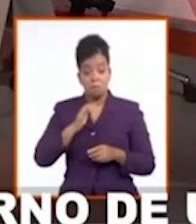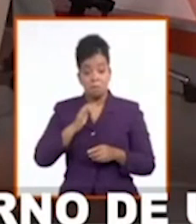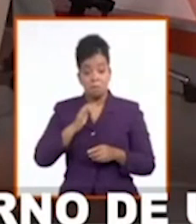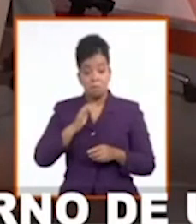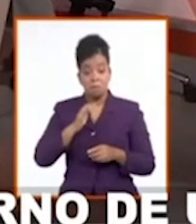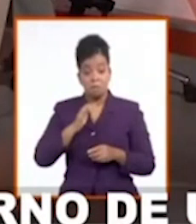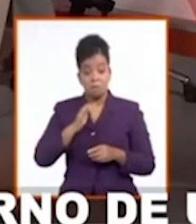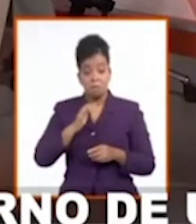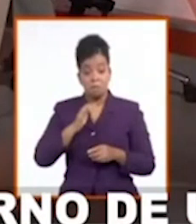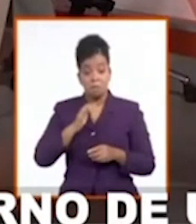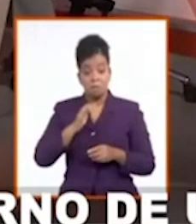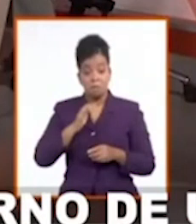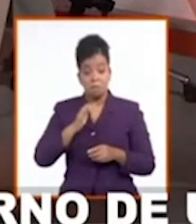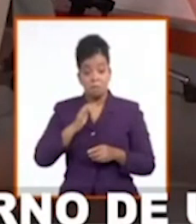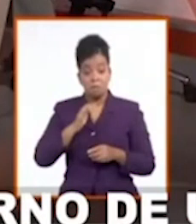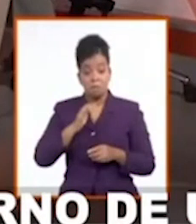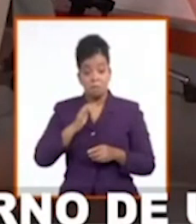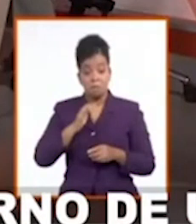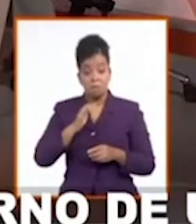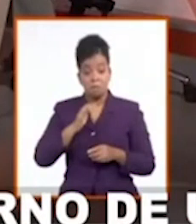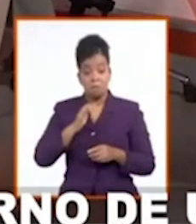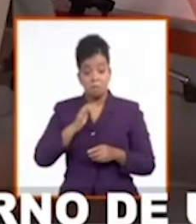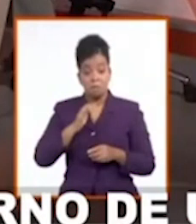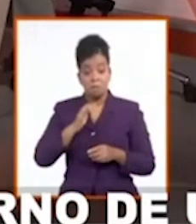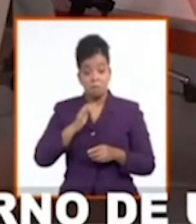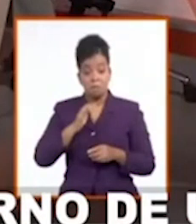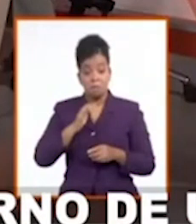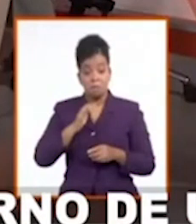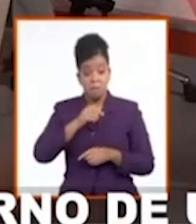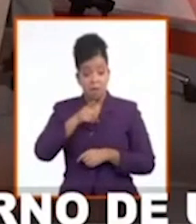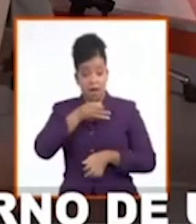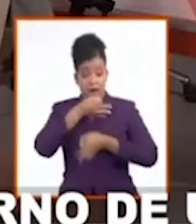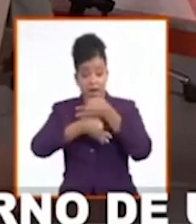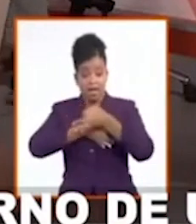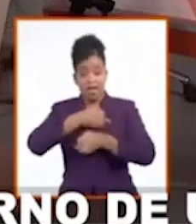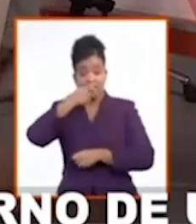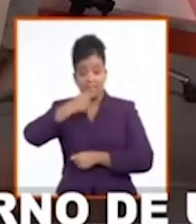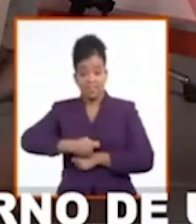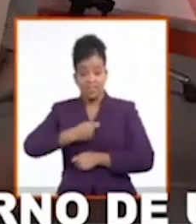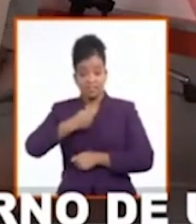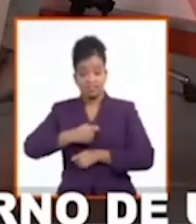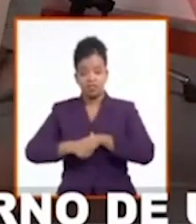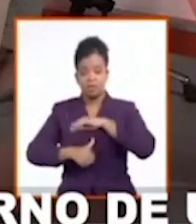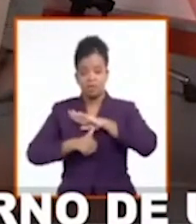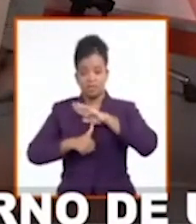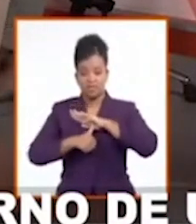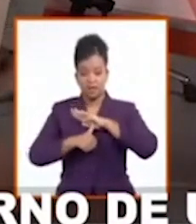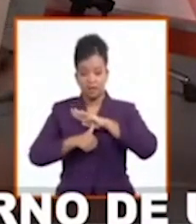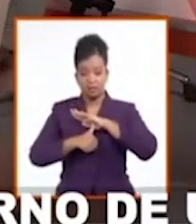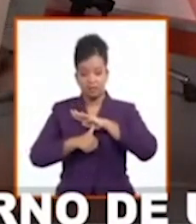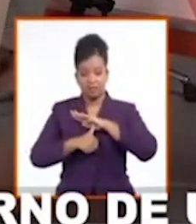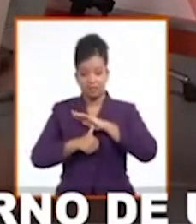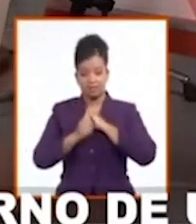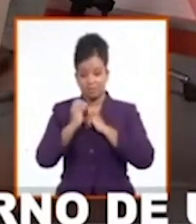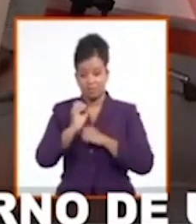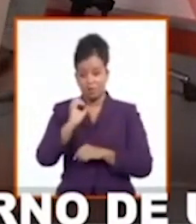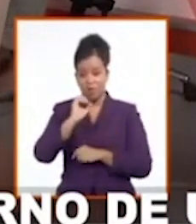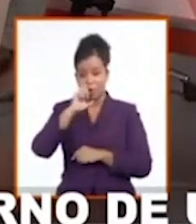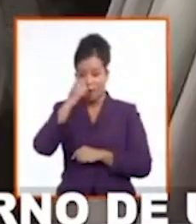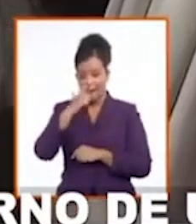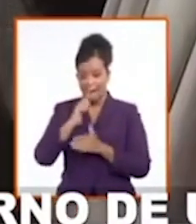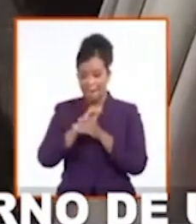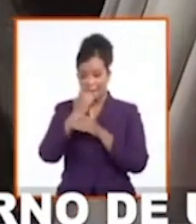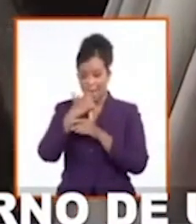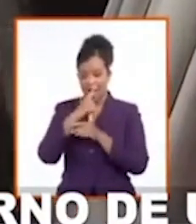mienten diciendo que fue reinstaurada por Donald Trump. Escuchemos. El presidente Obama de eliminar la ley de pies secos y pies mojados,